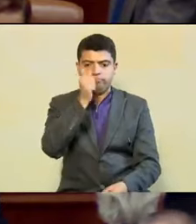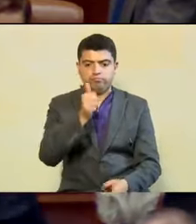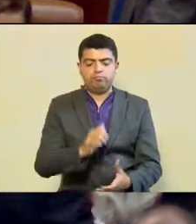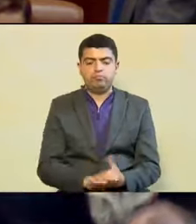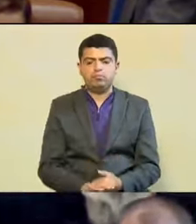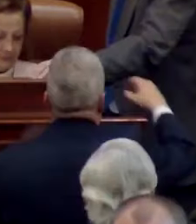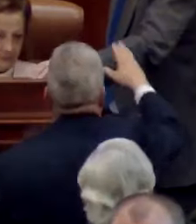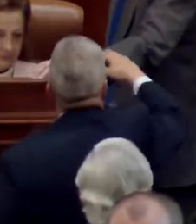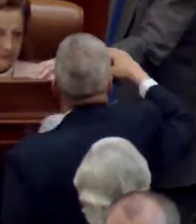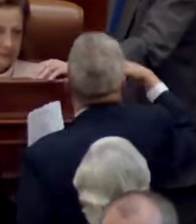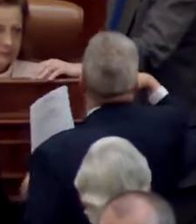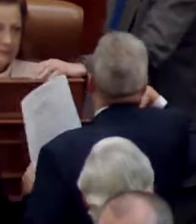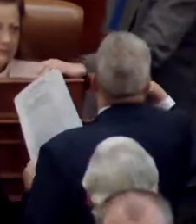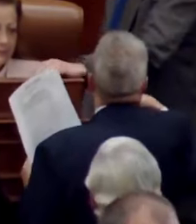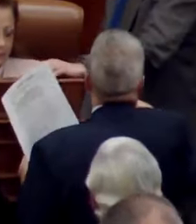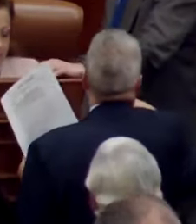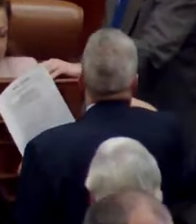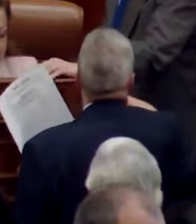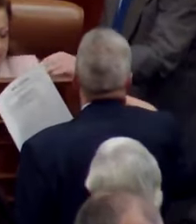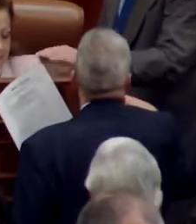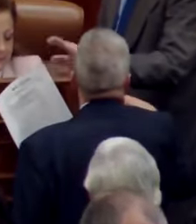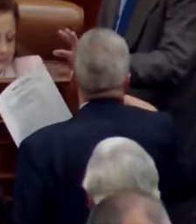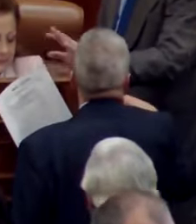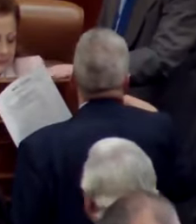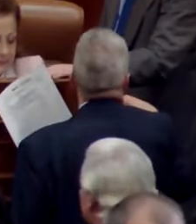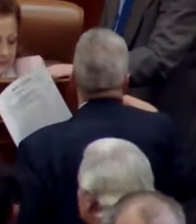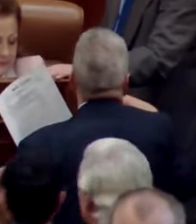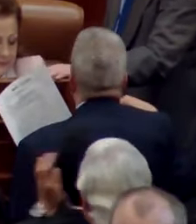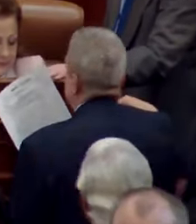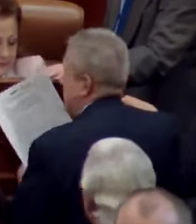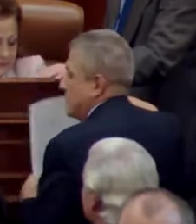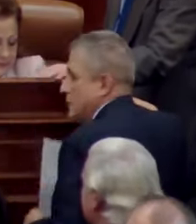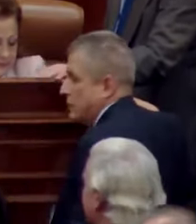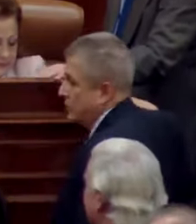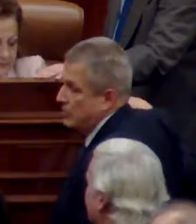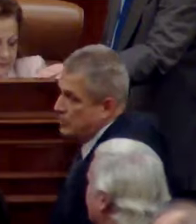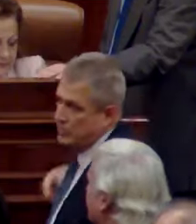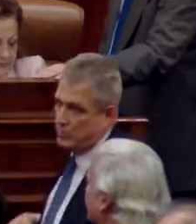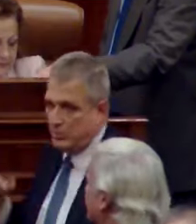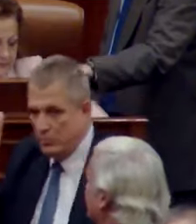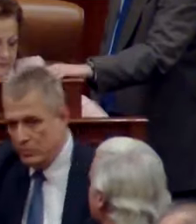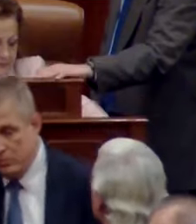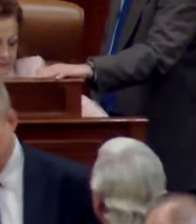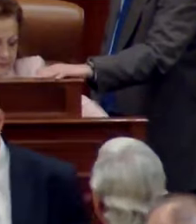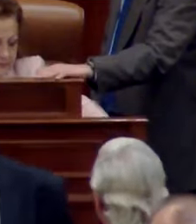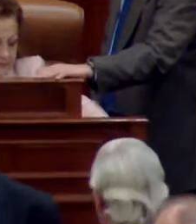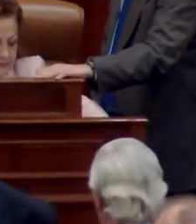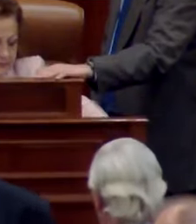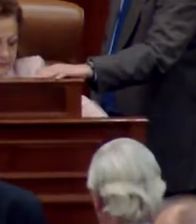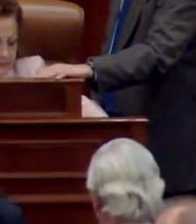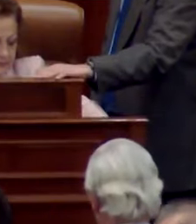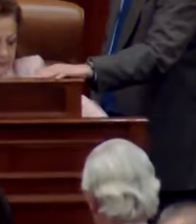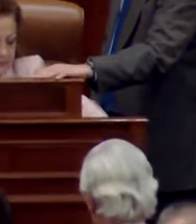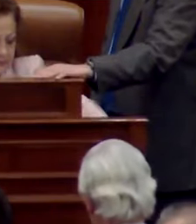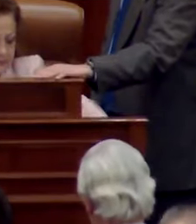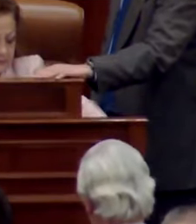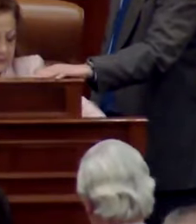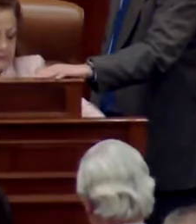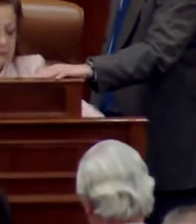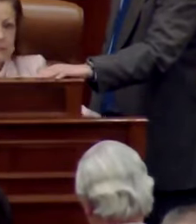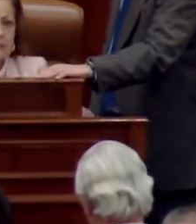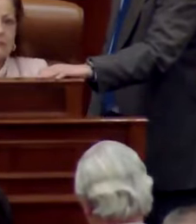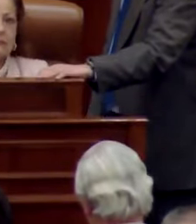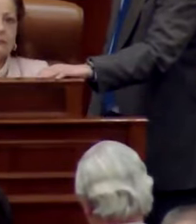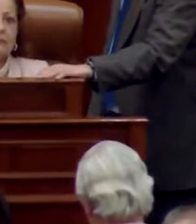ya varios días Colombia sin toreo y un grupo significativo de ciudadanos